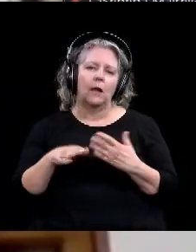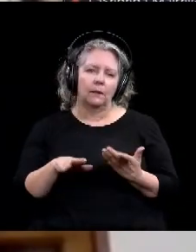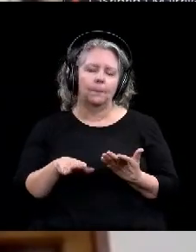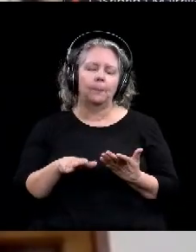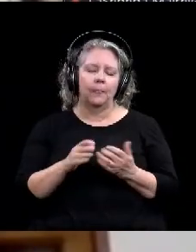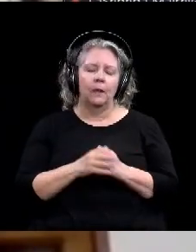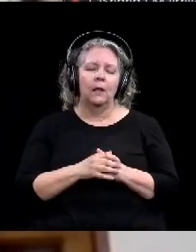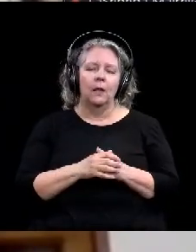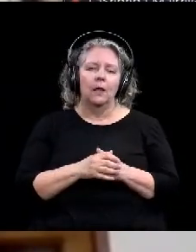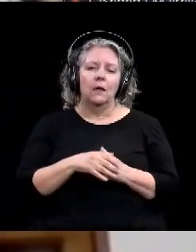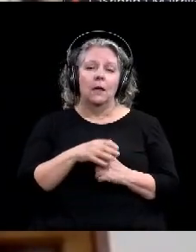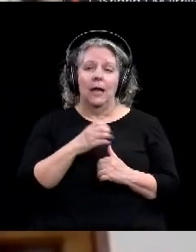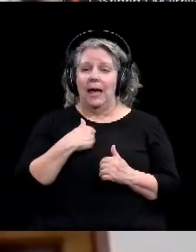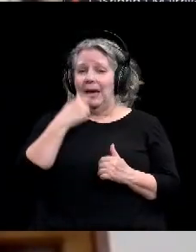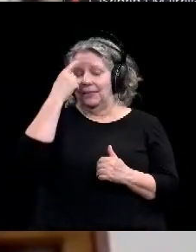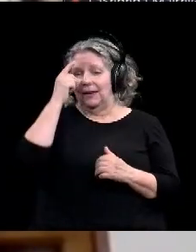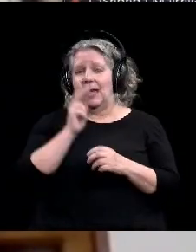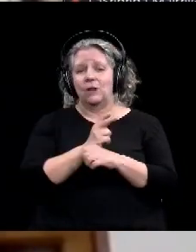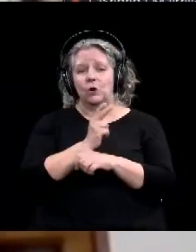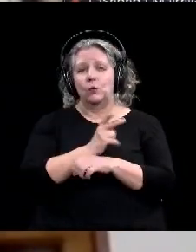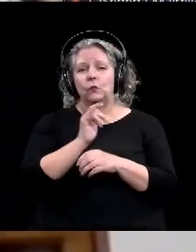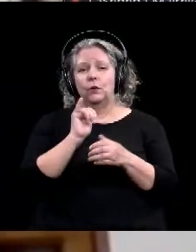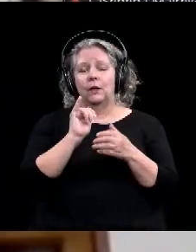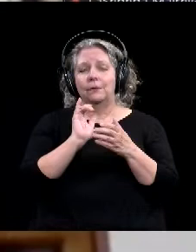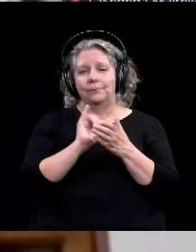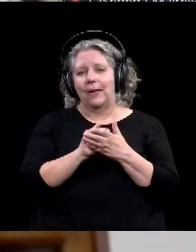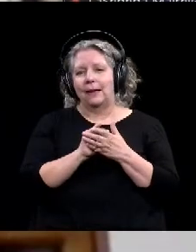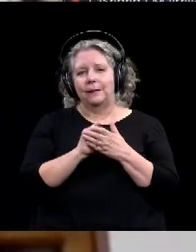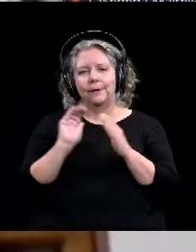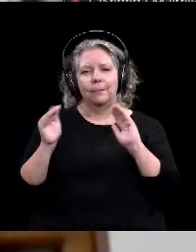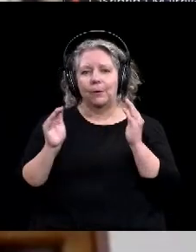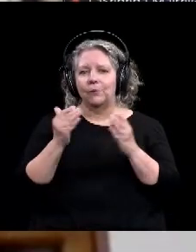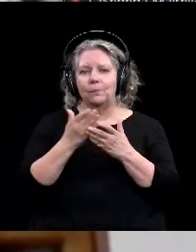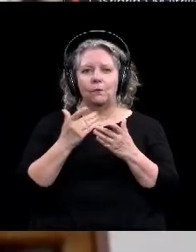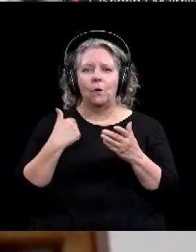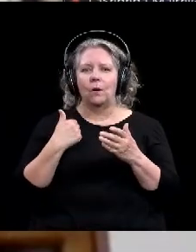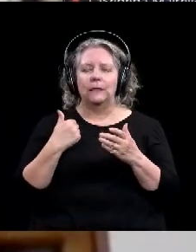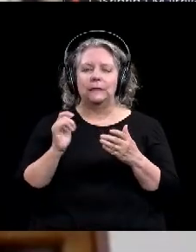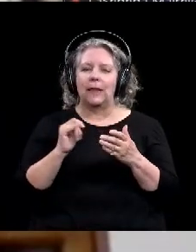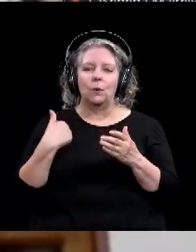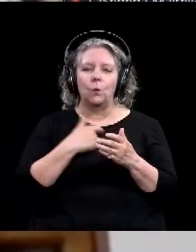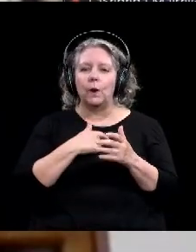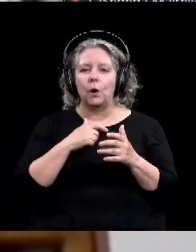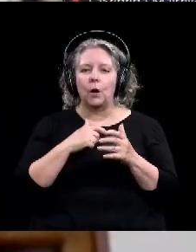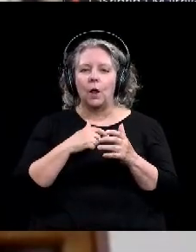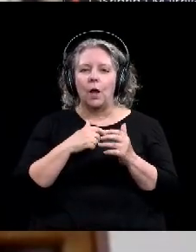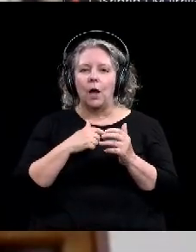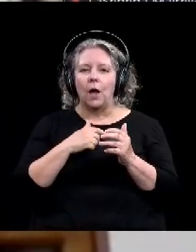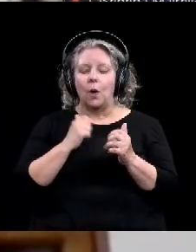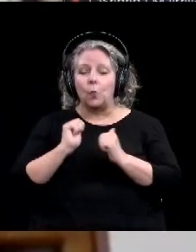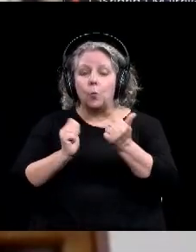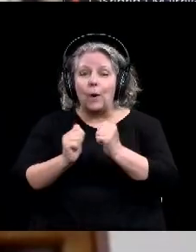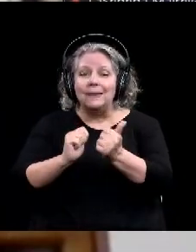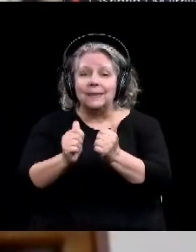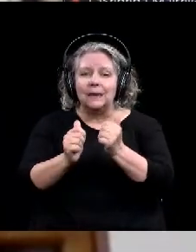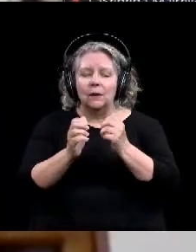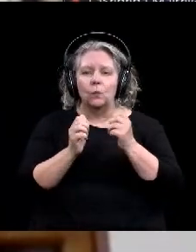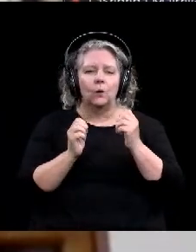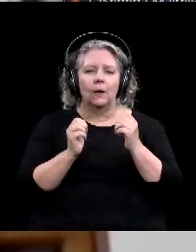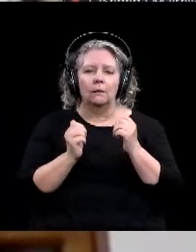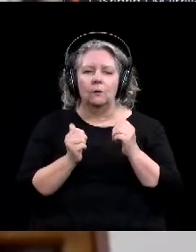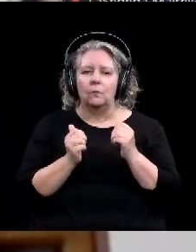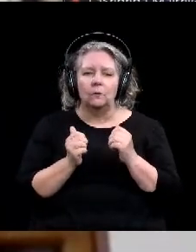estamos como decir estamos en una carrera que estamos con estas variantes nuevos que entraron